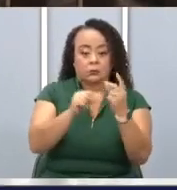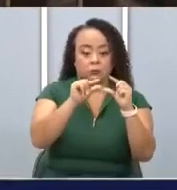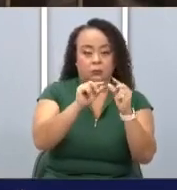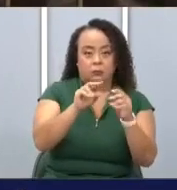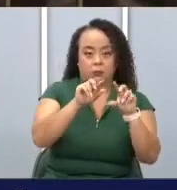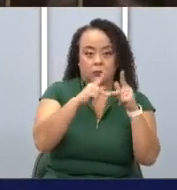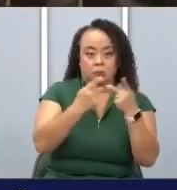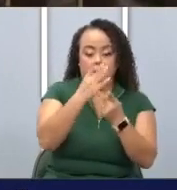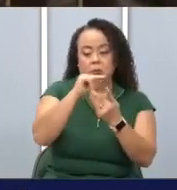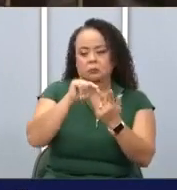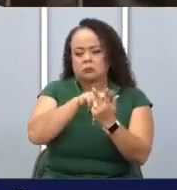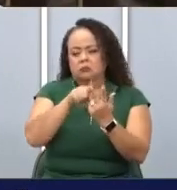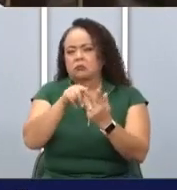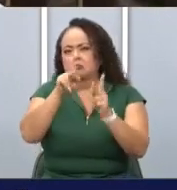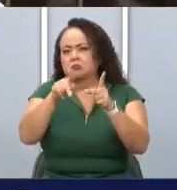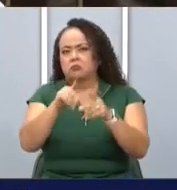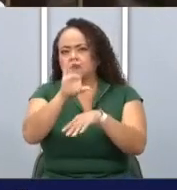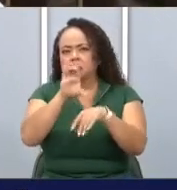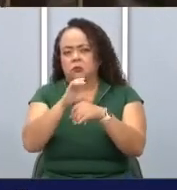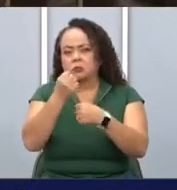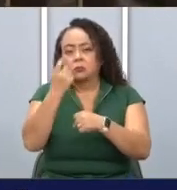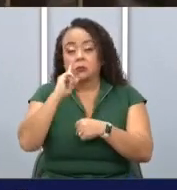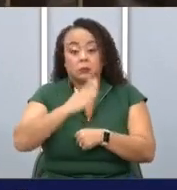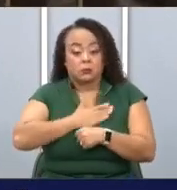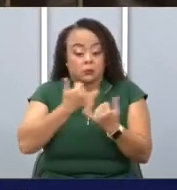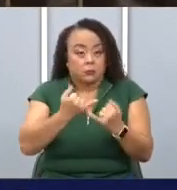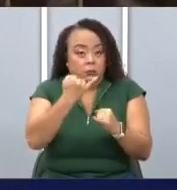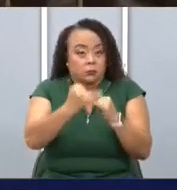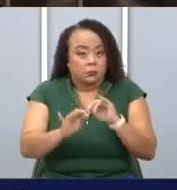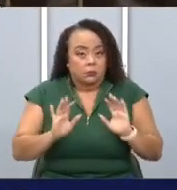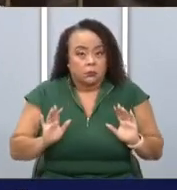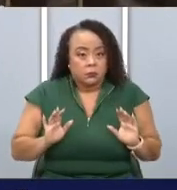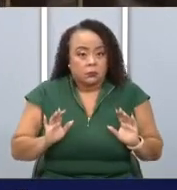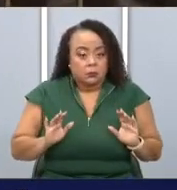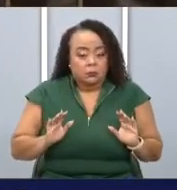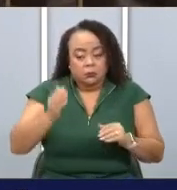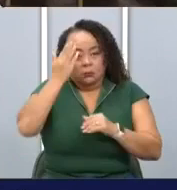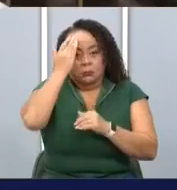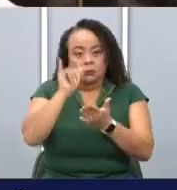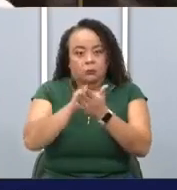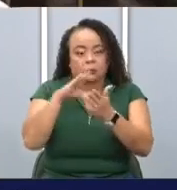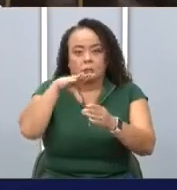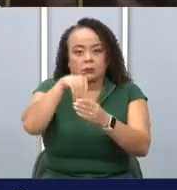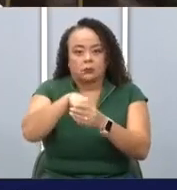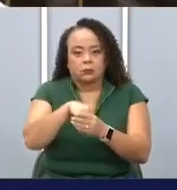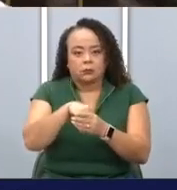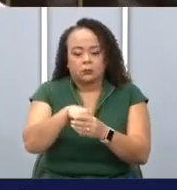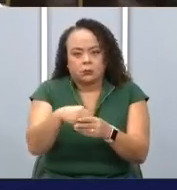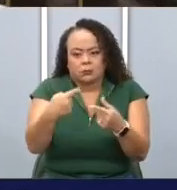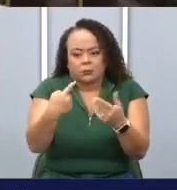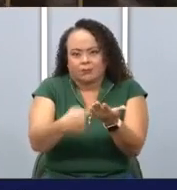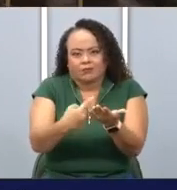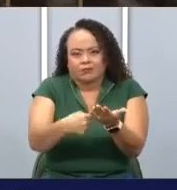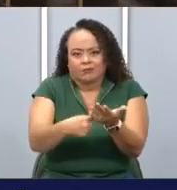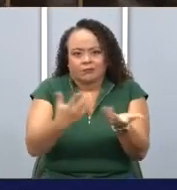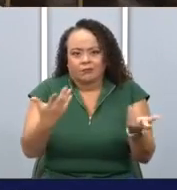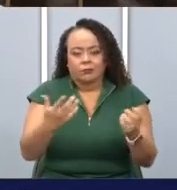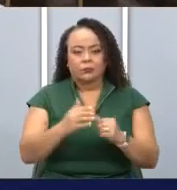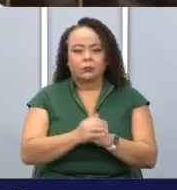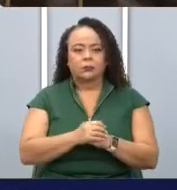otros compañeros del Consejo Municipal. Para mí la cuestión ya había terminado ahí, ¿verdad? Porque ahí es parte de la discusión, del